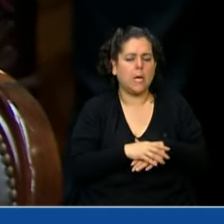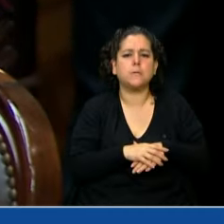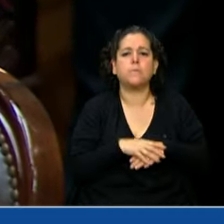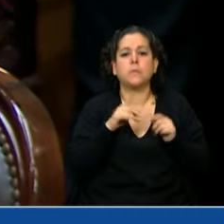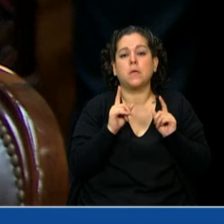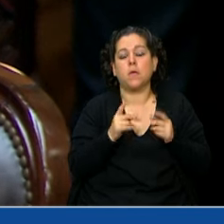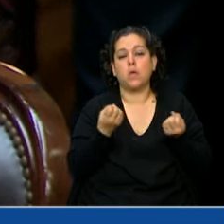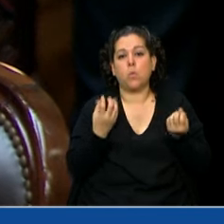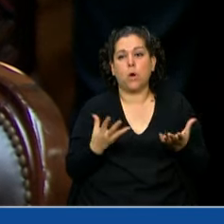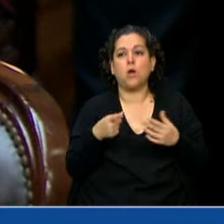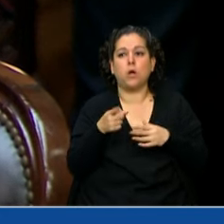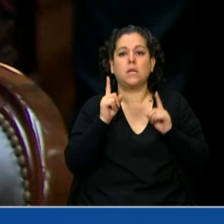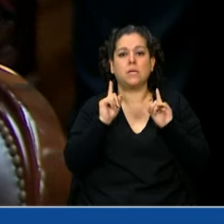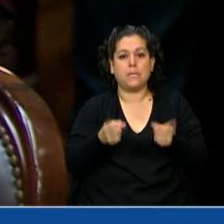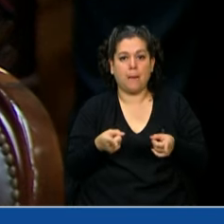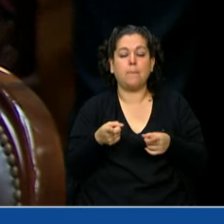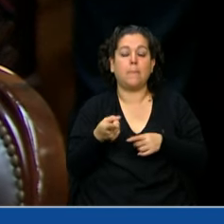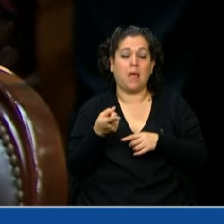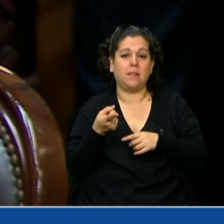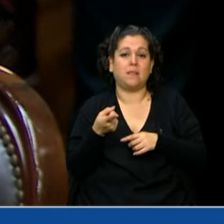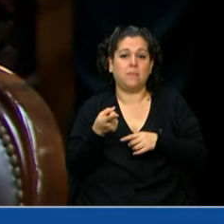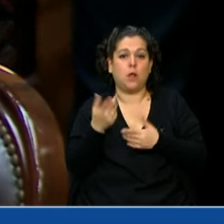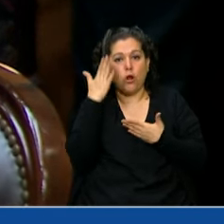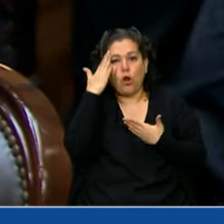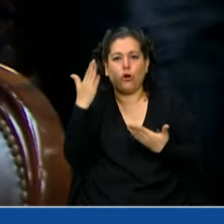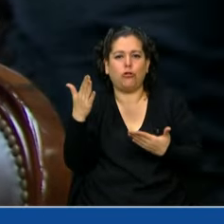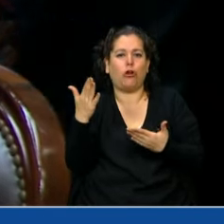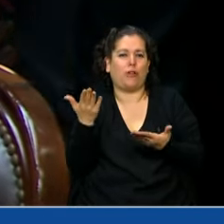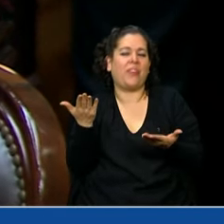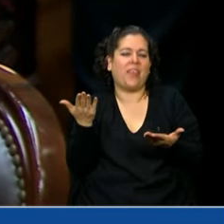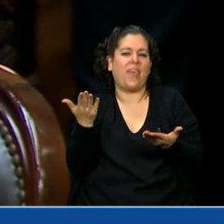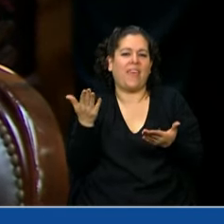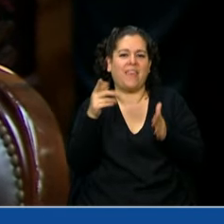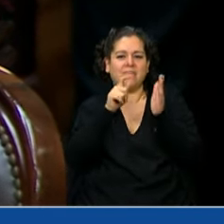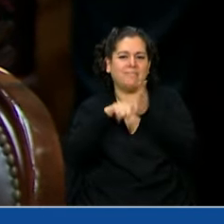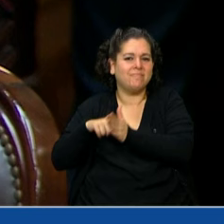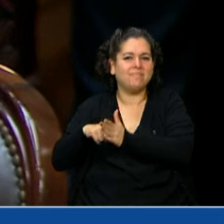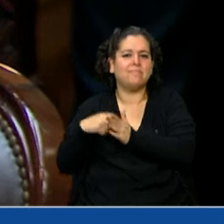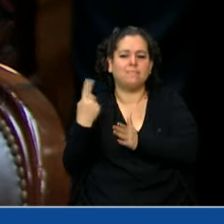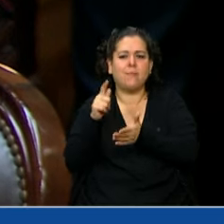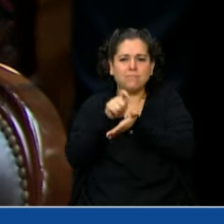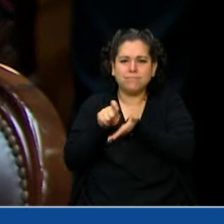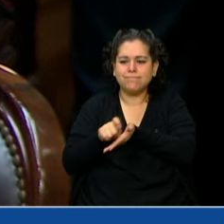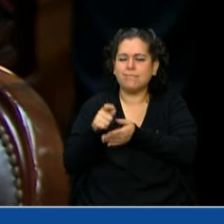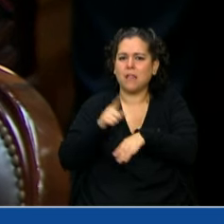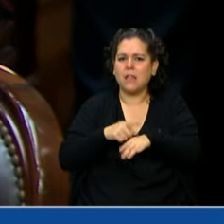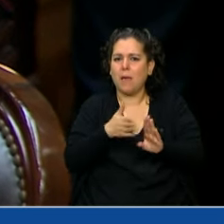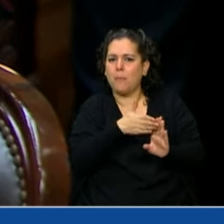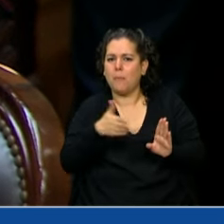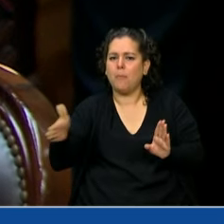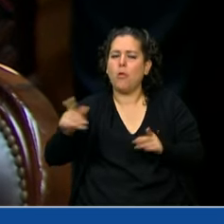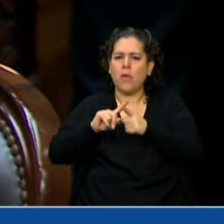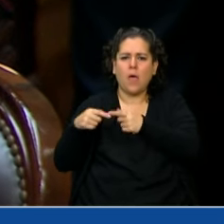eh vamos a hacer también en honor a la amplitud y al criterio que hemos tenido durante todo este tiempo de